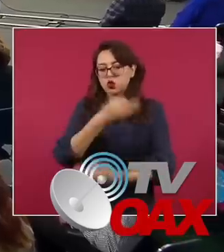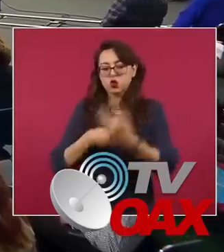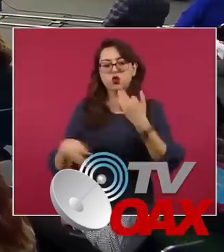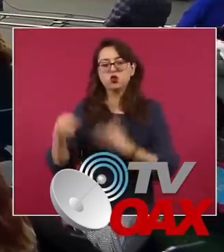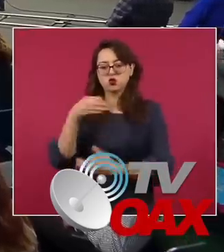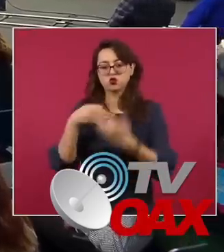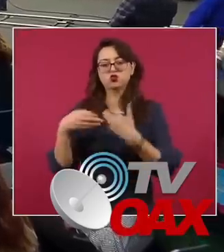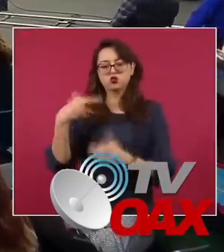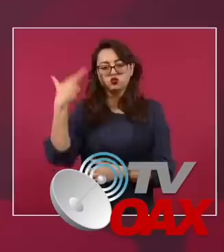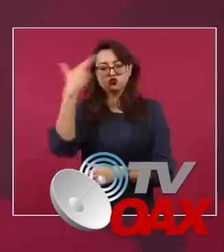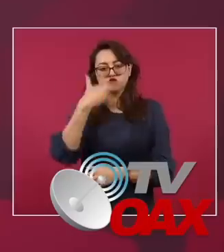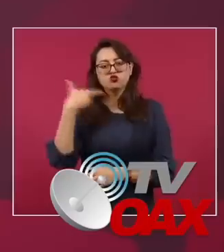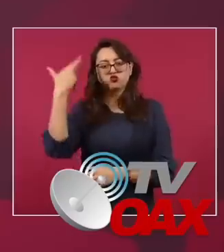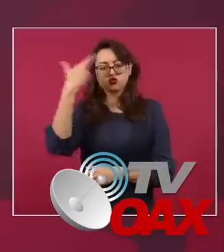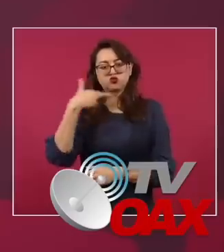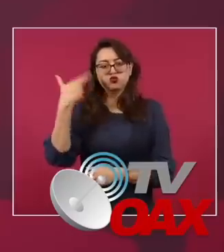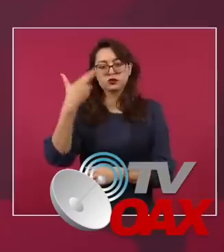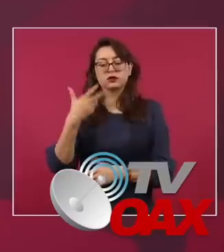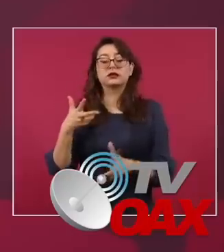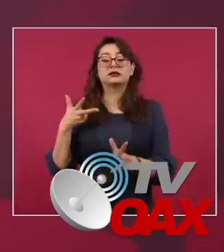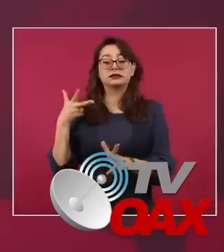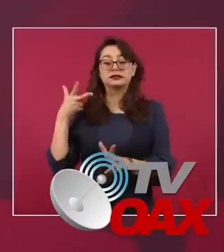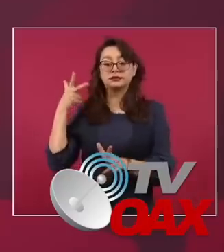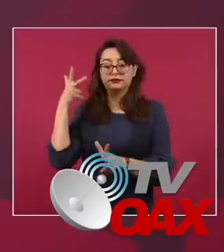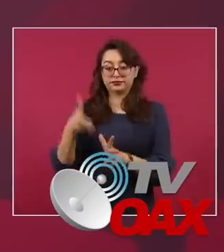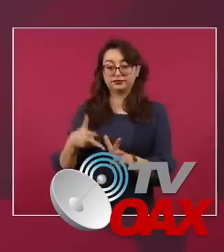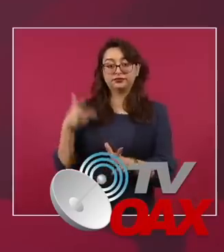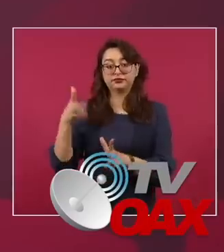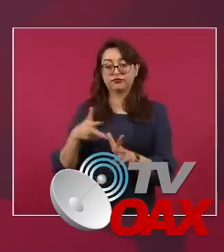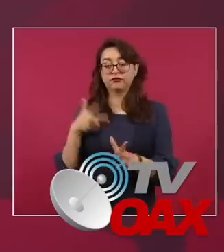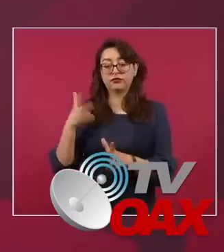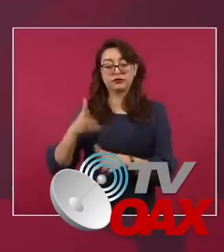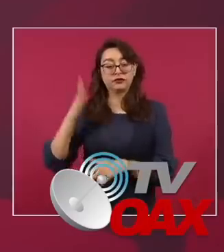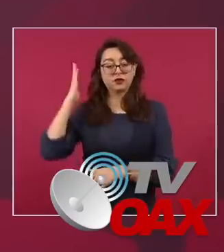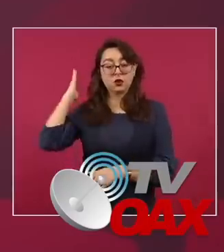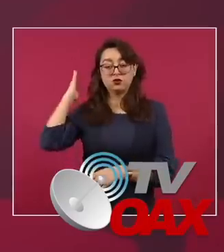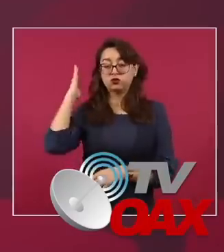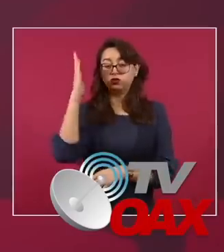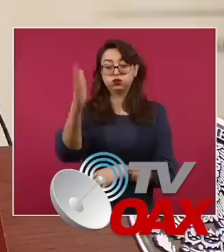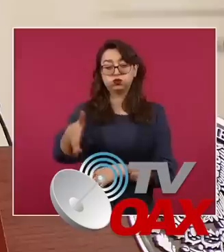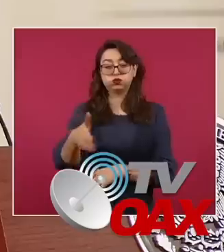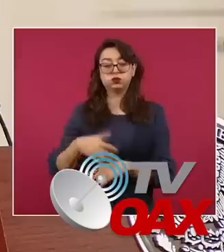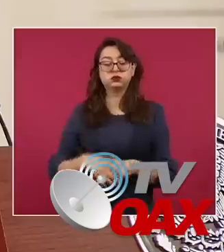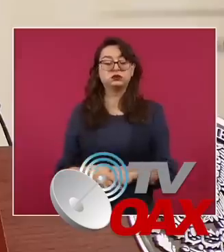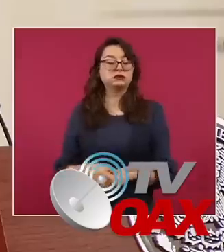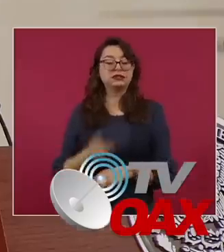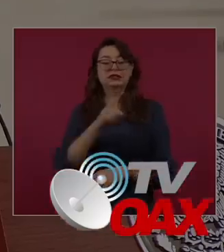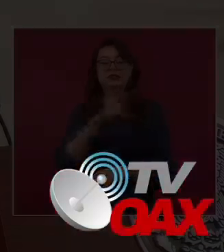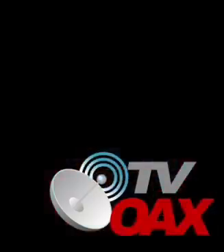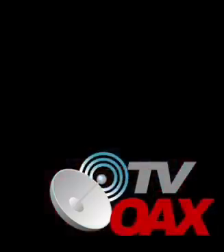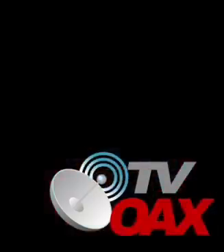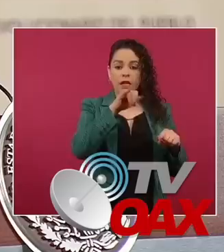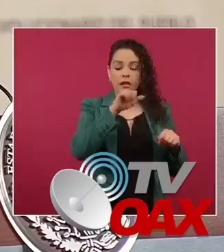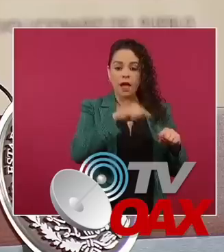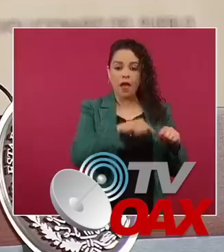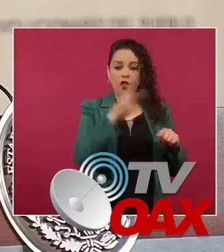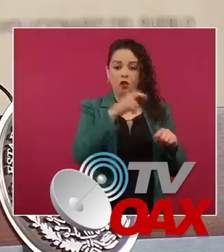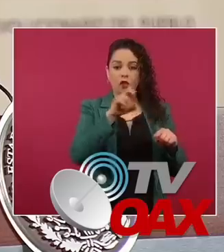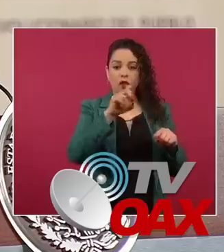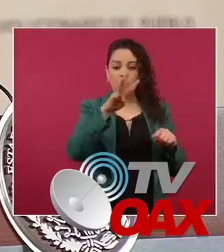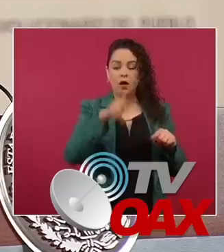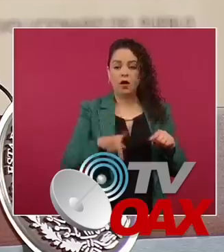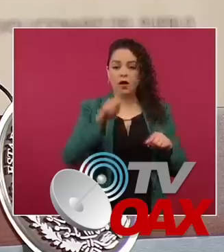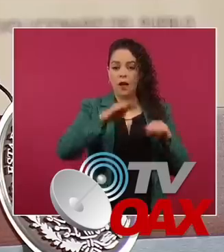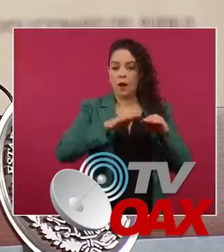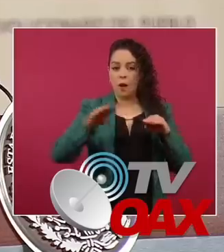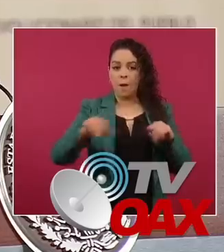Va a poder desplazarse ese tren a 160 kilómetros por hora. Por su